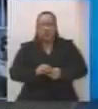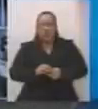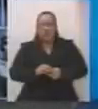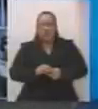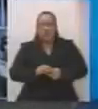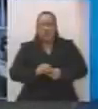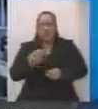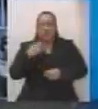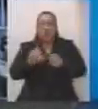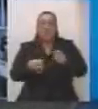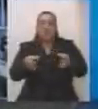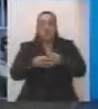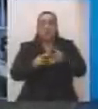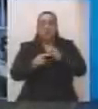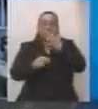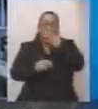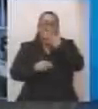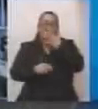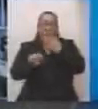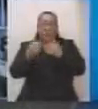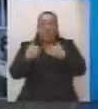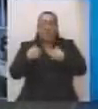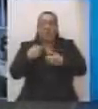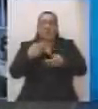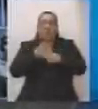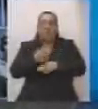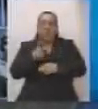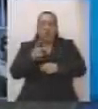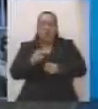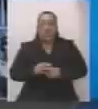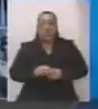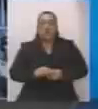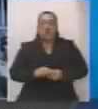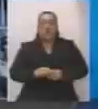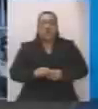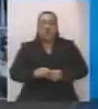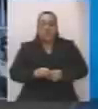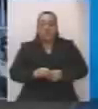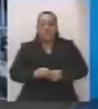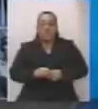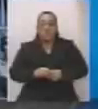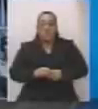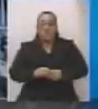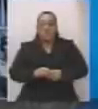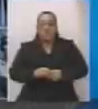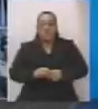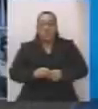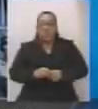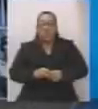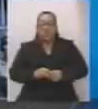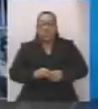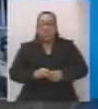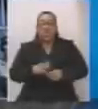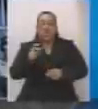últimamente. Una de los éxitos más importantes se produjo